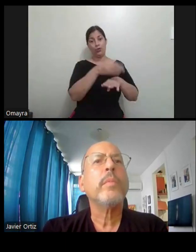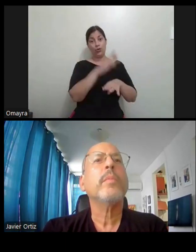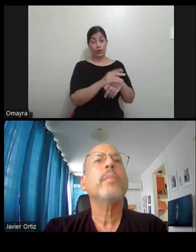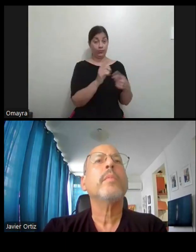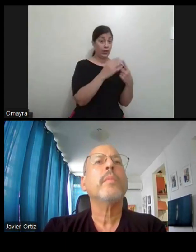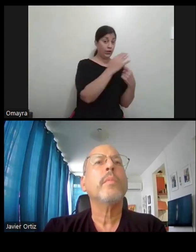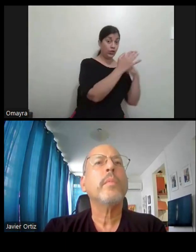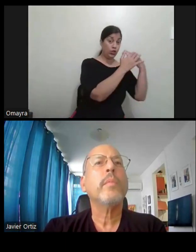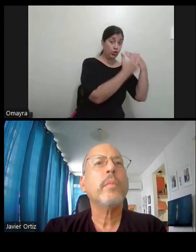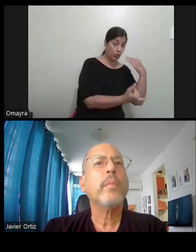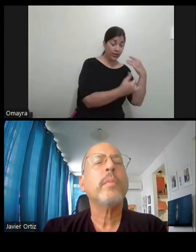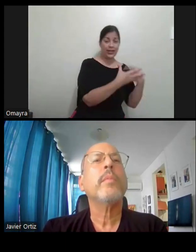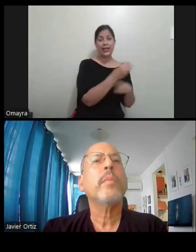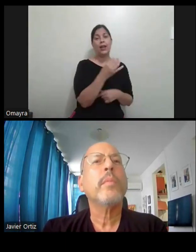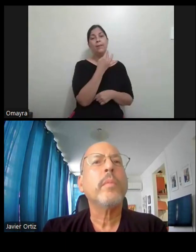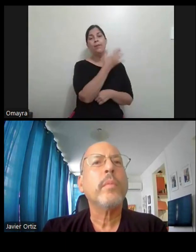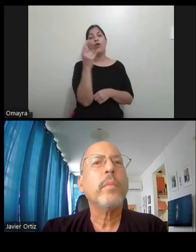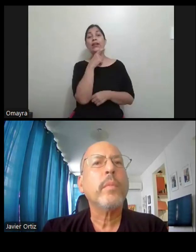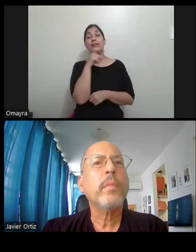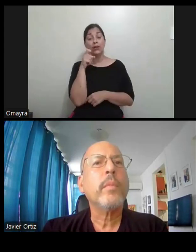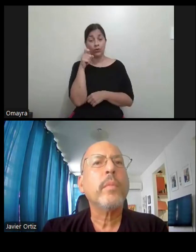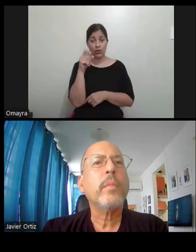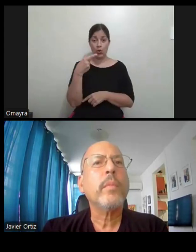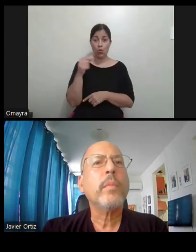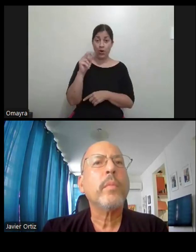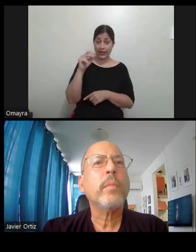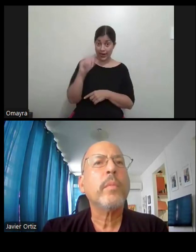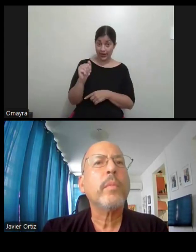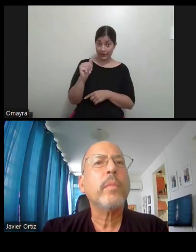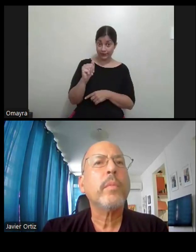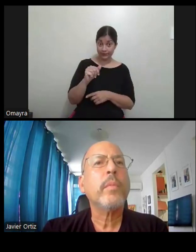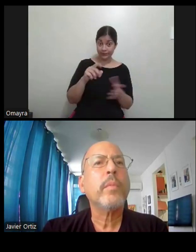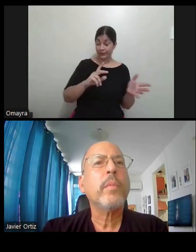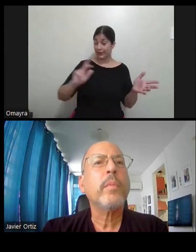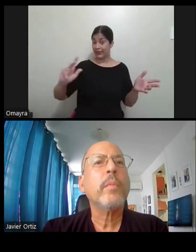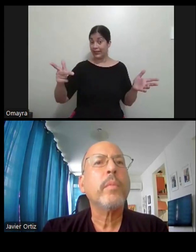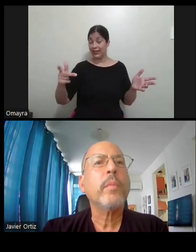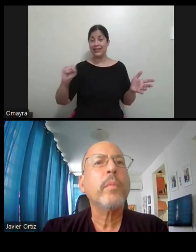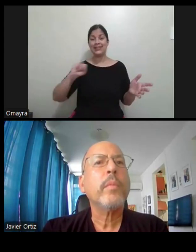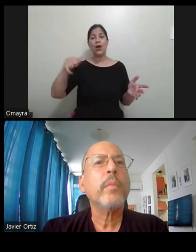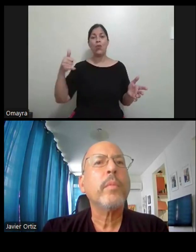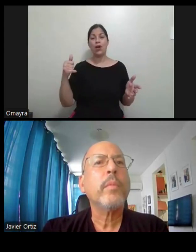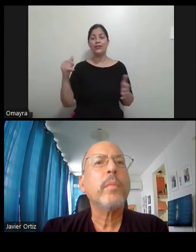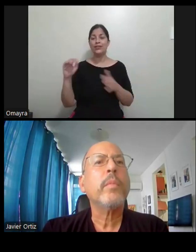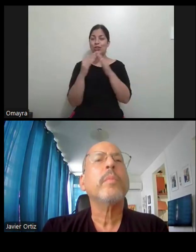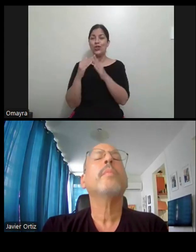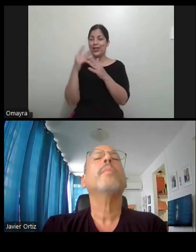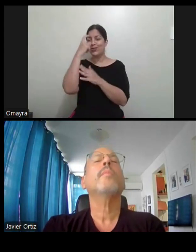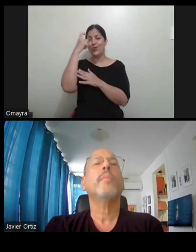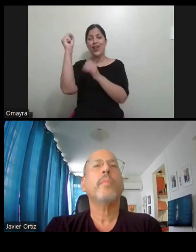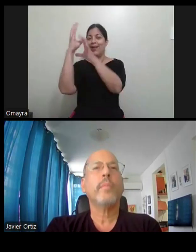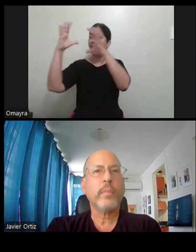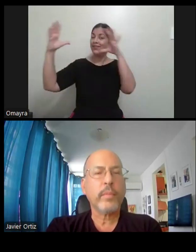de Guánica, y otro sobre San Juan. Ese se llama San Juan Ciudad Soñada. Sí. Es